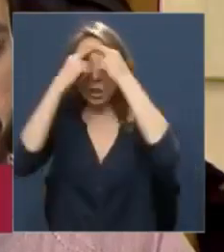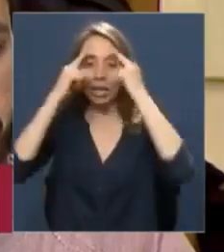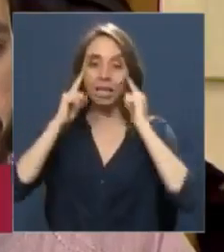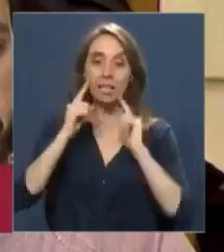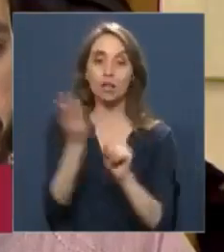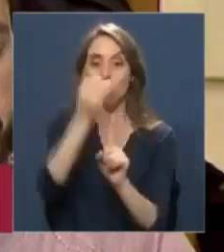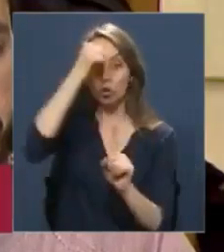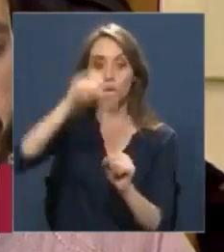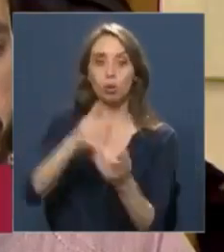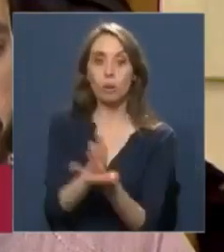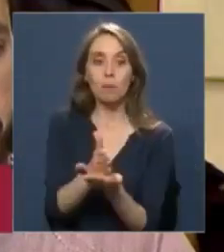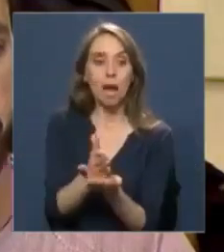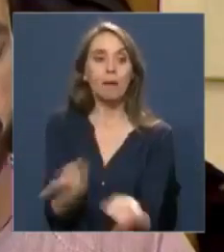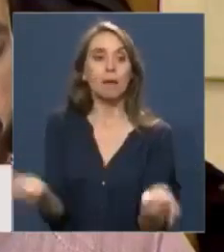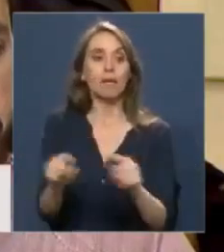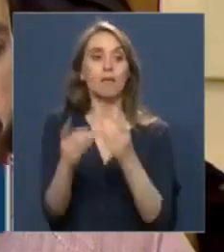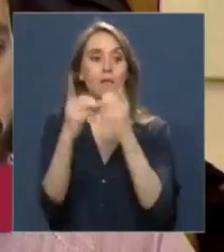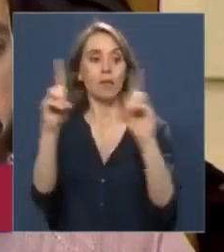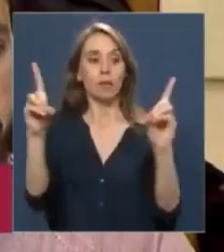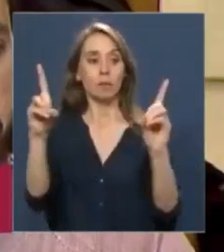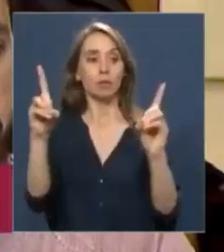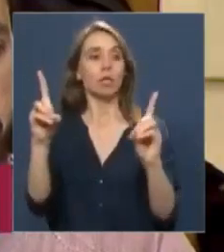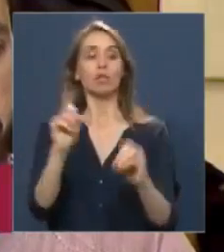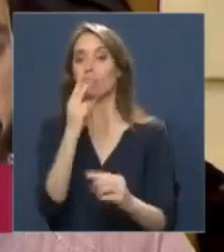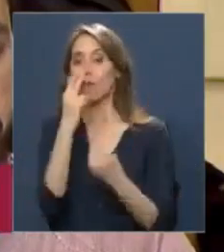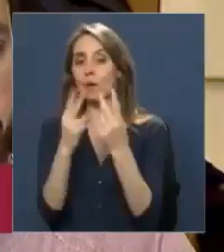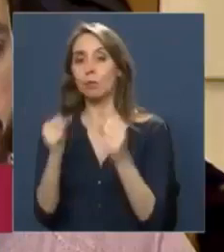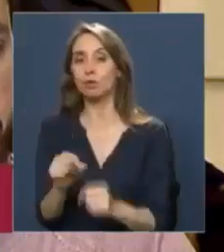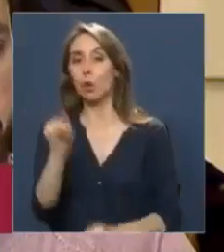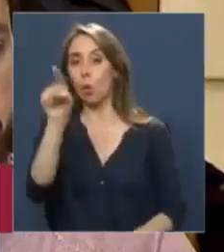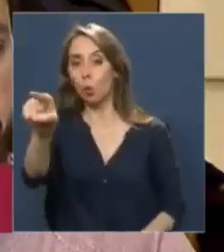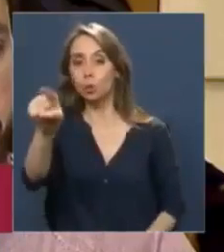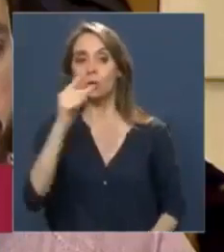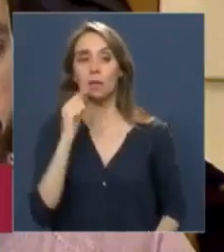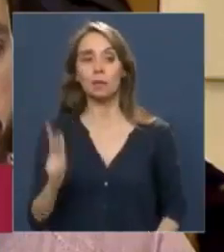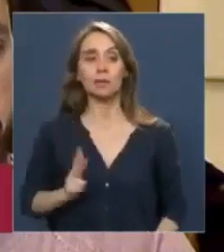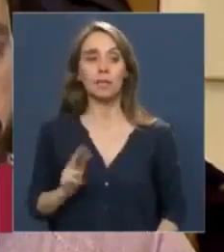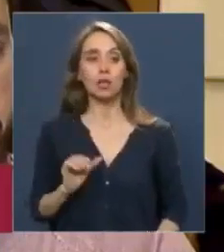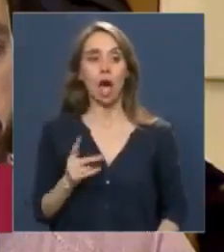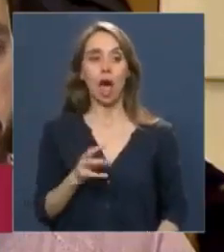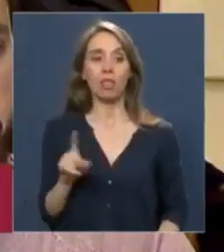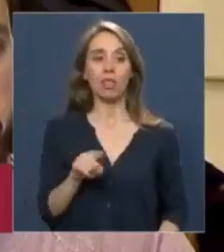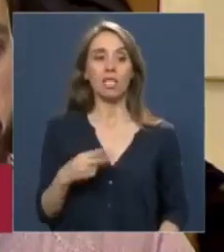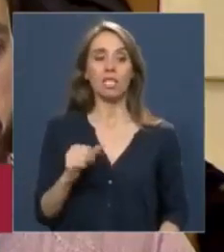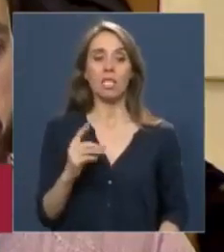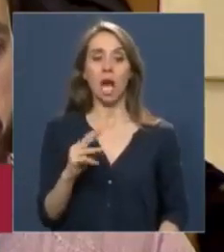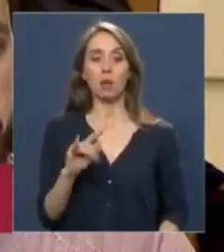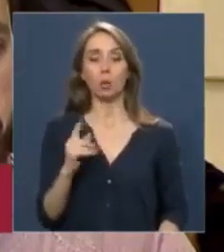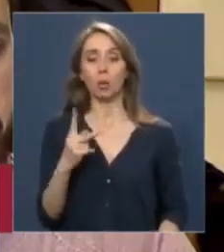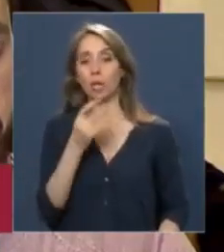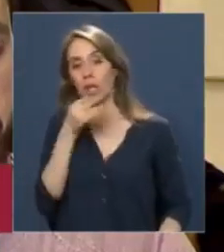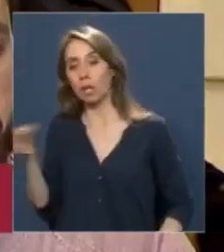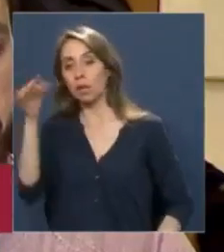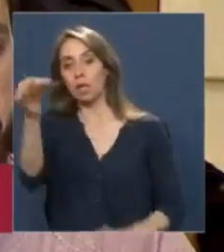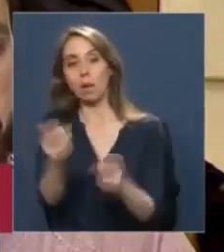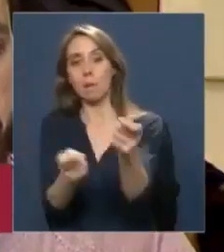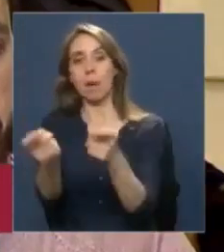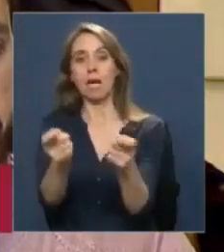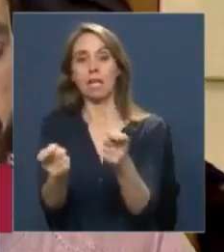torturados y sin un plan para la restauración democrática, no veo la posibilidad que usted, señor Andrés Chadwick, por su intermedio presidente,